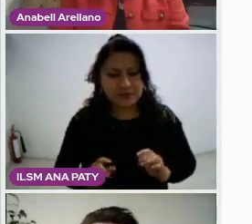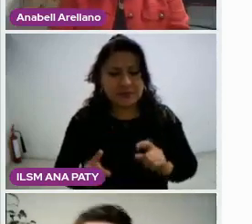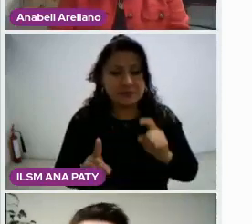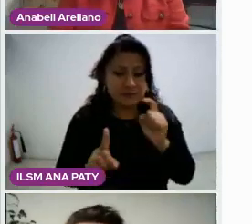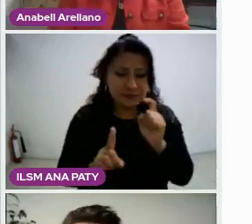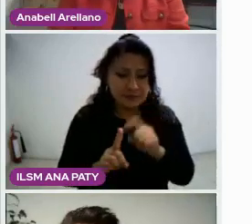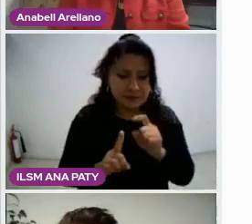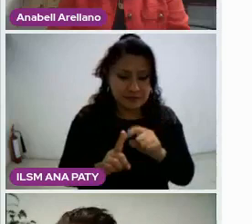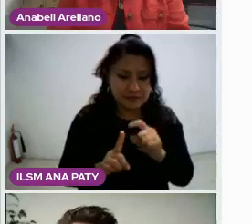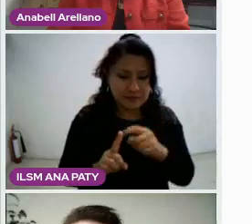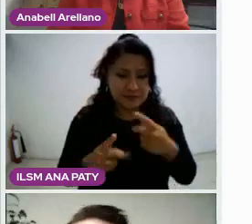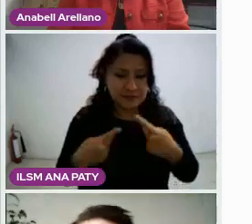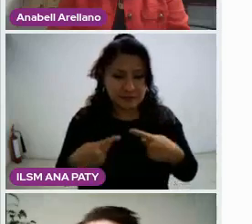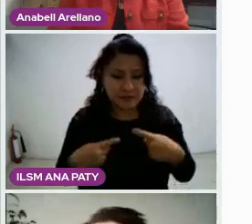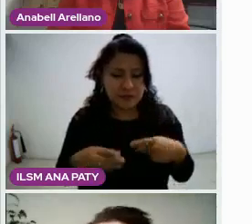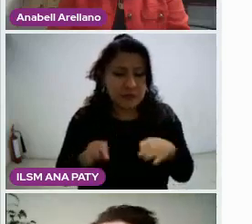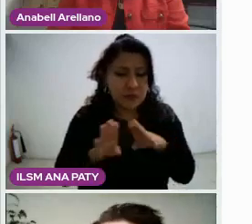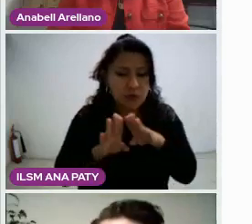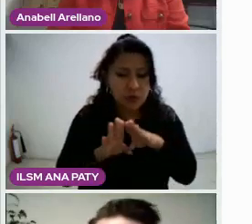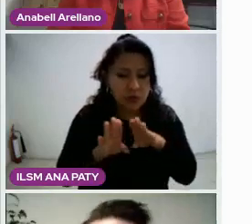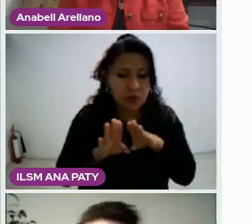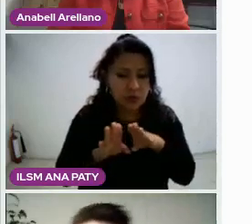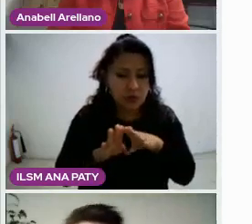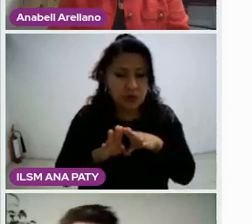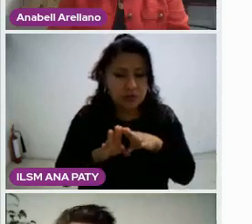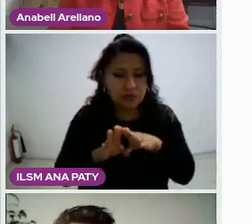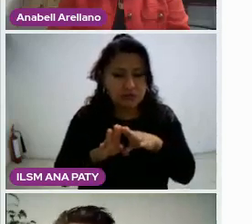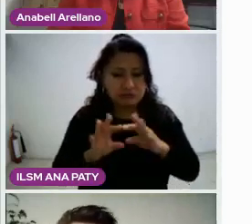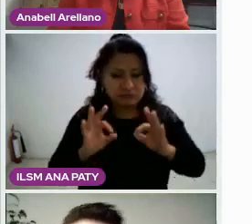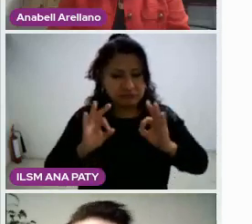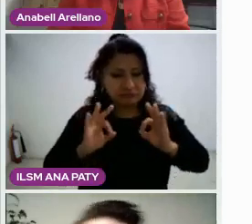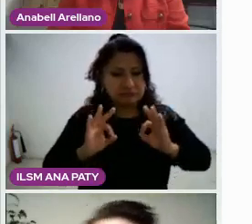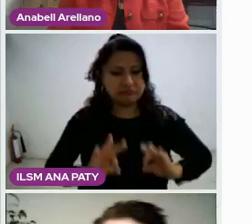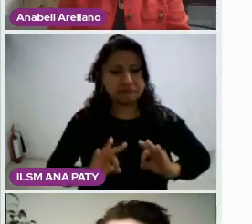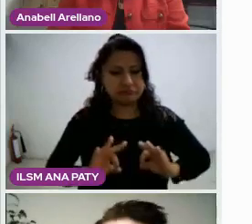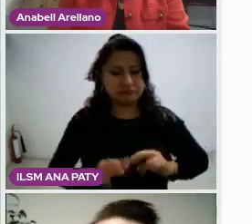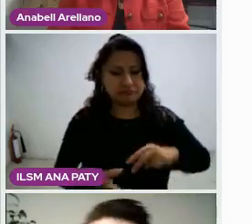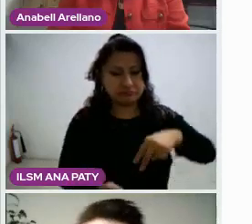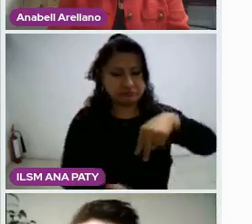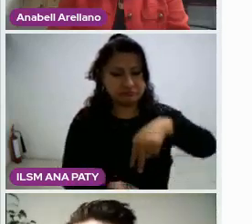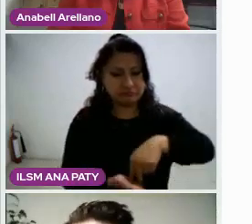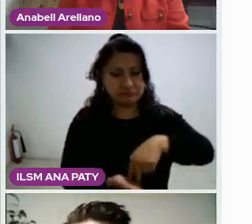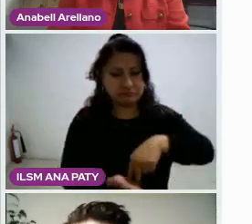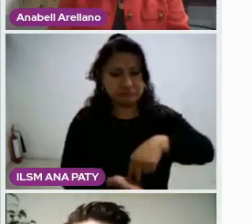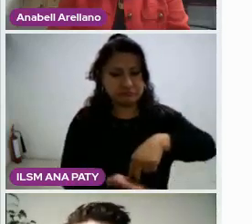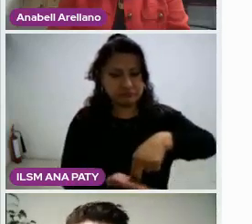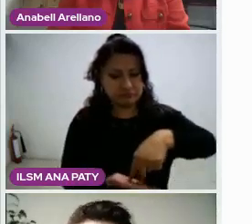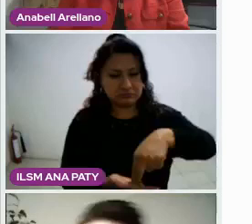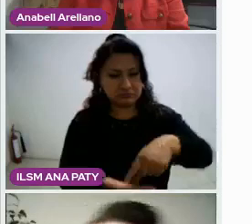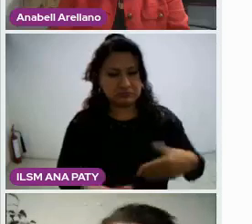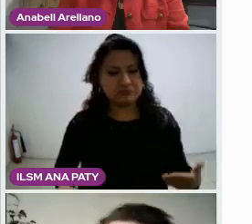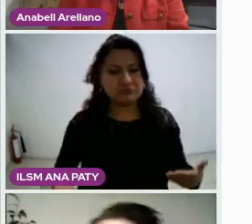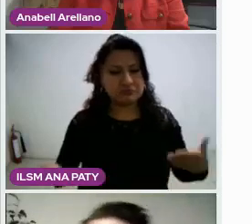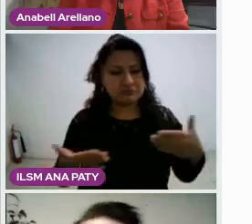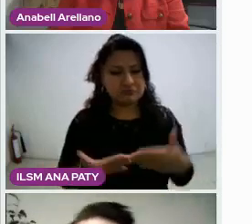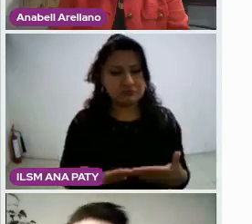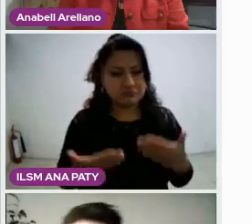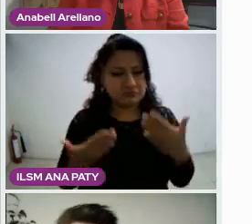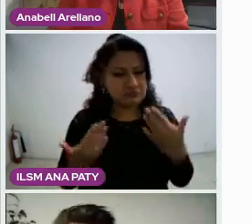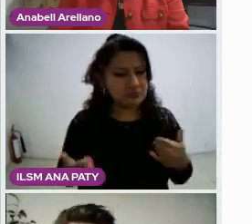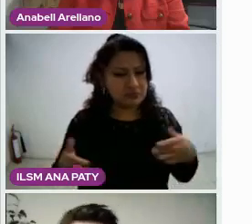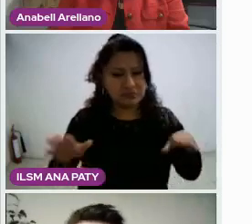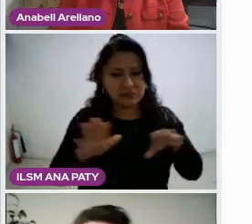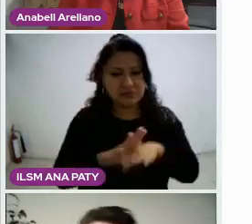como caminando muy recto, siempre en una presencia que no denota un cambio en su forma de caminar, en su forma